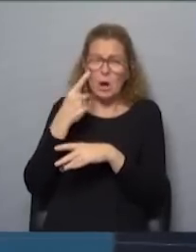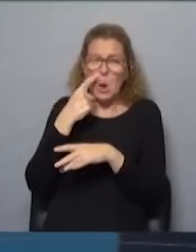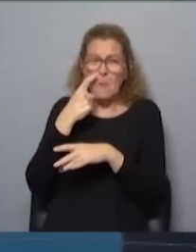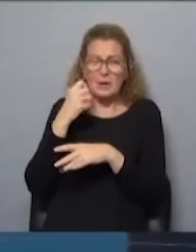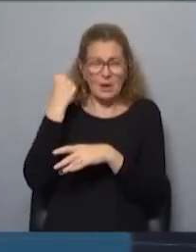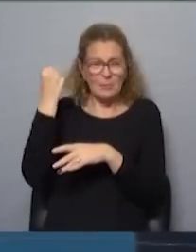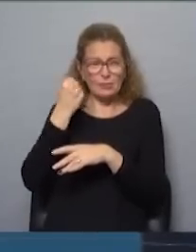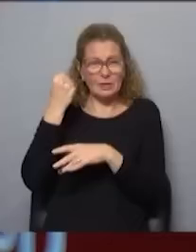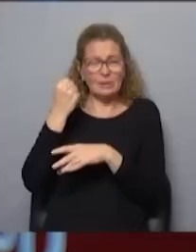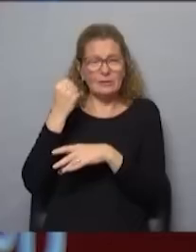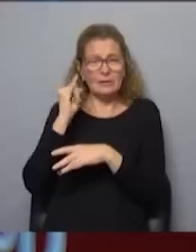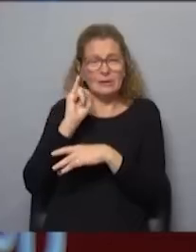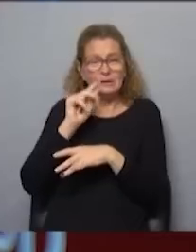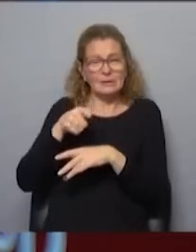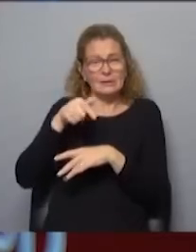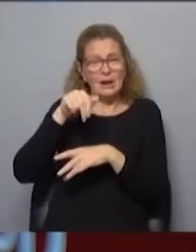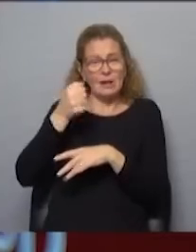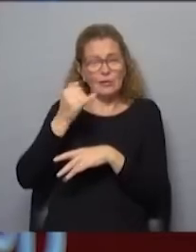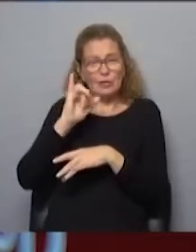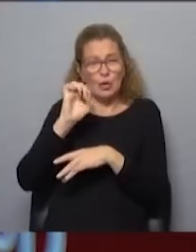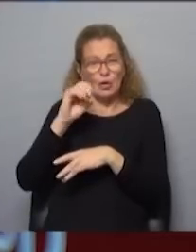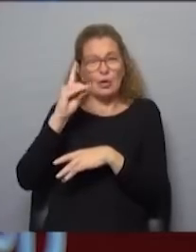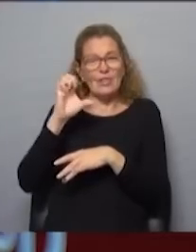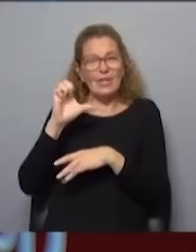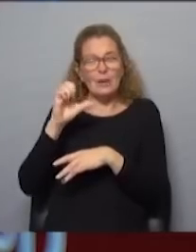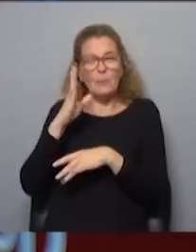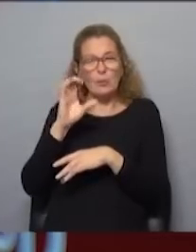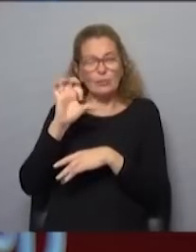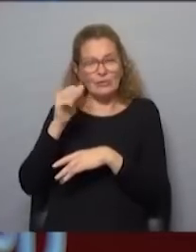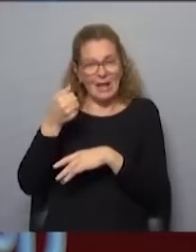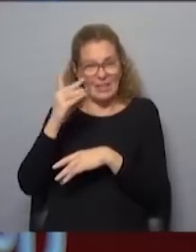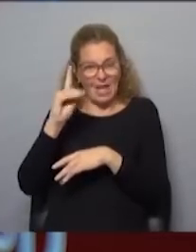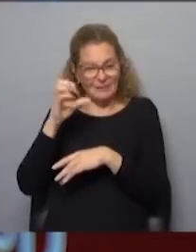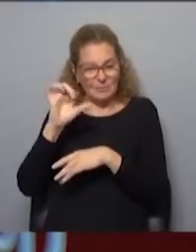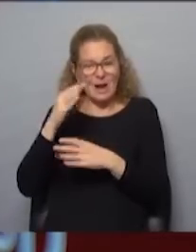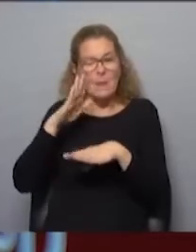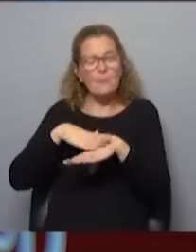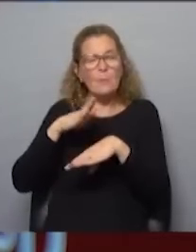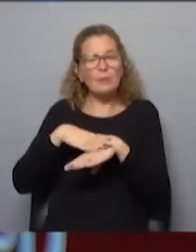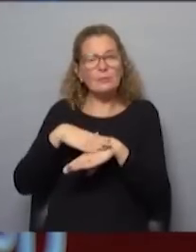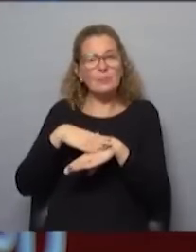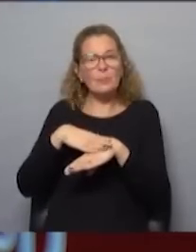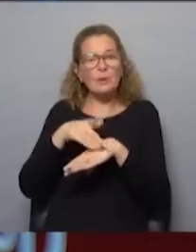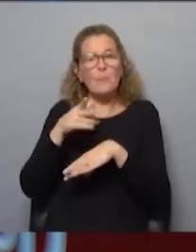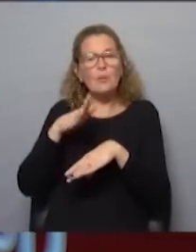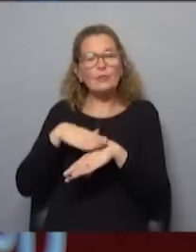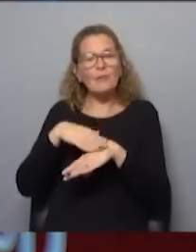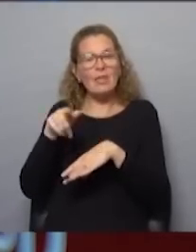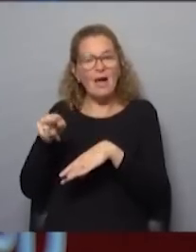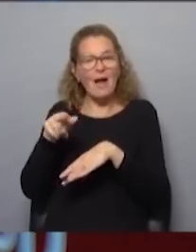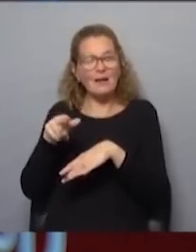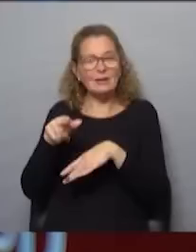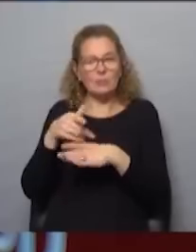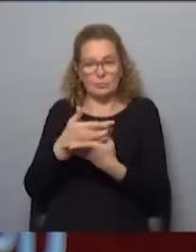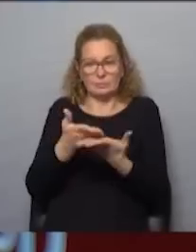equipo al doctor ignacio de posadas para que asumiese la responsabilidad de causar ese ese